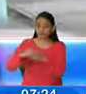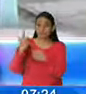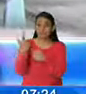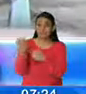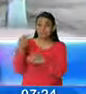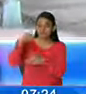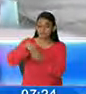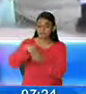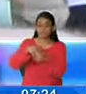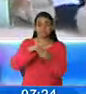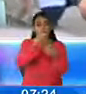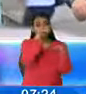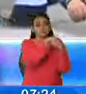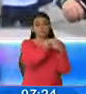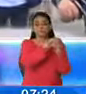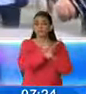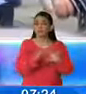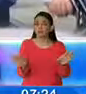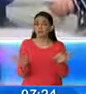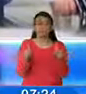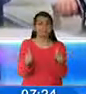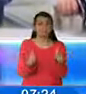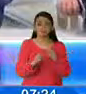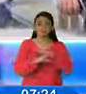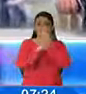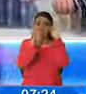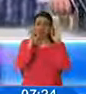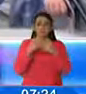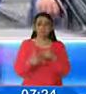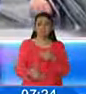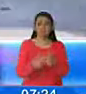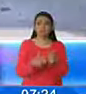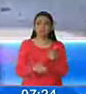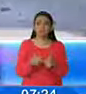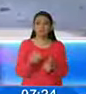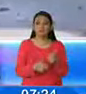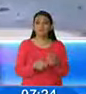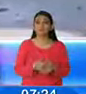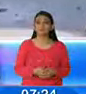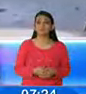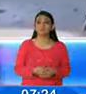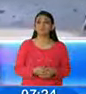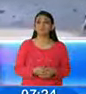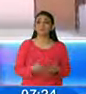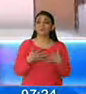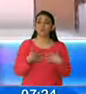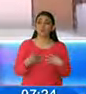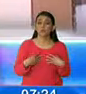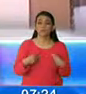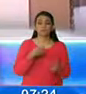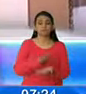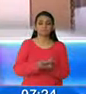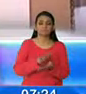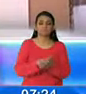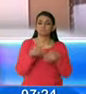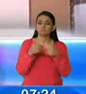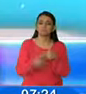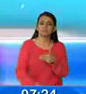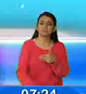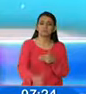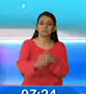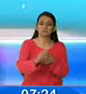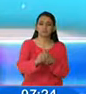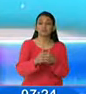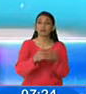arriba se deposita la extracto con transparencia, no tiene ningún inconveniente. De ahí que esperan que la calma y la organización reinen. durante